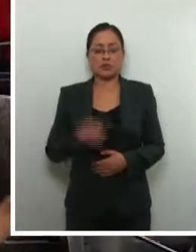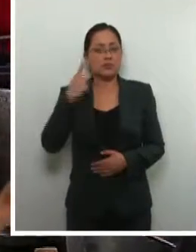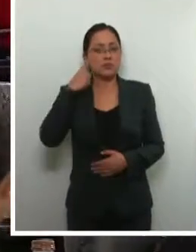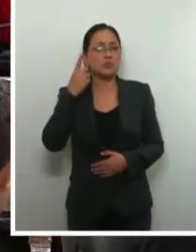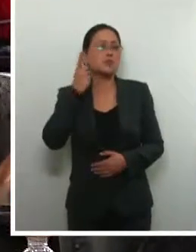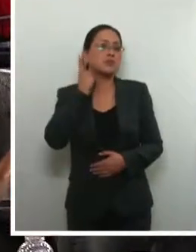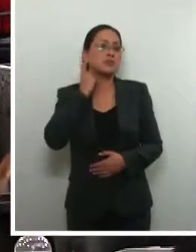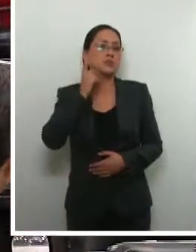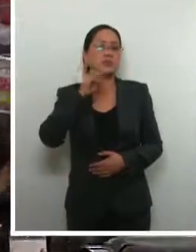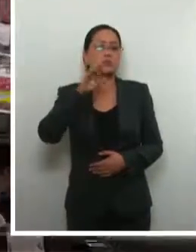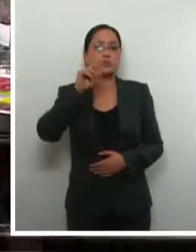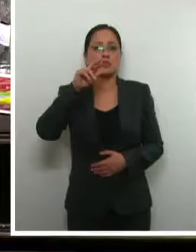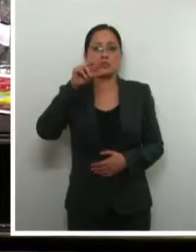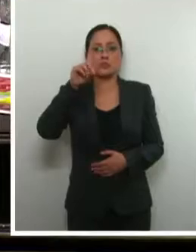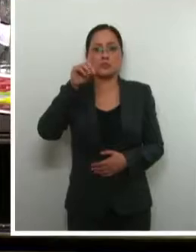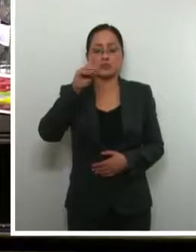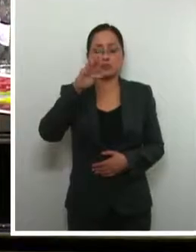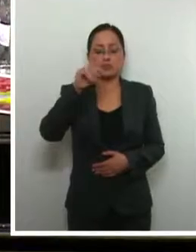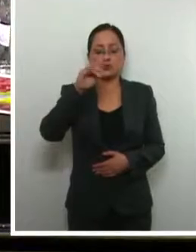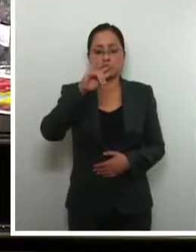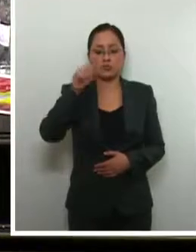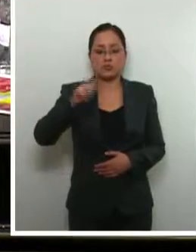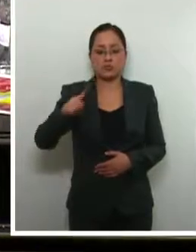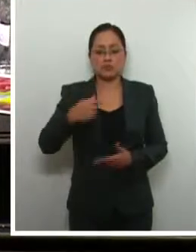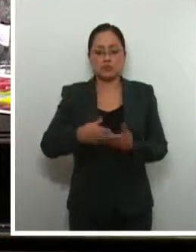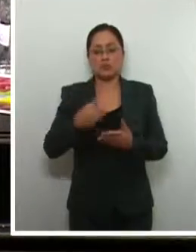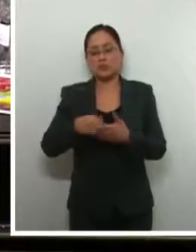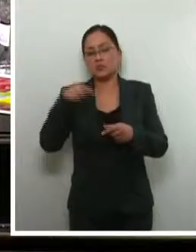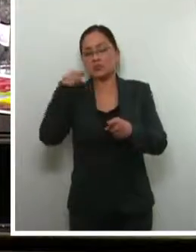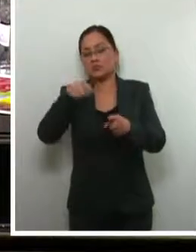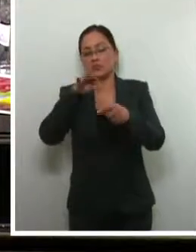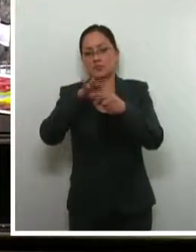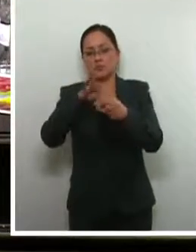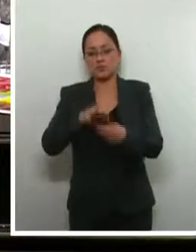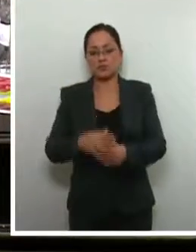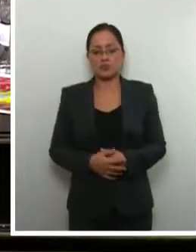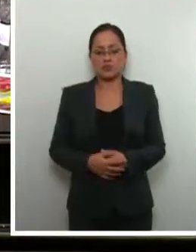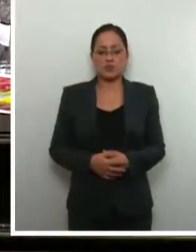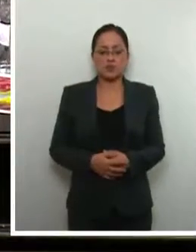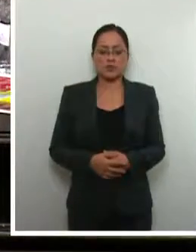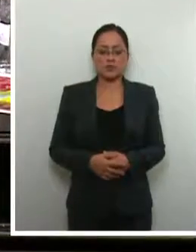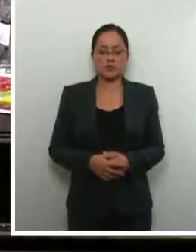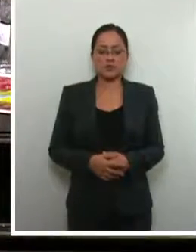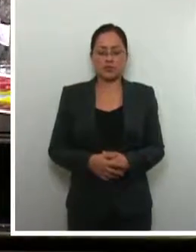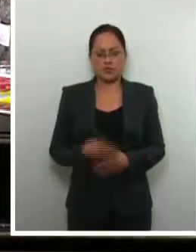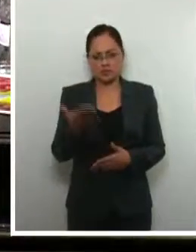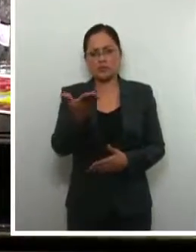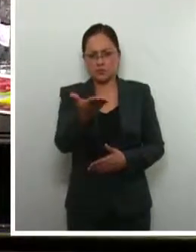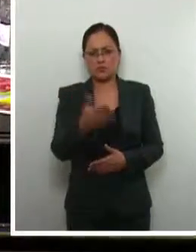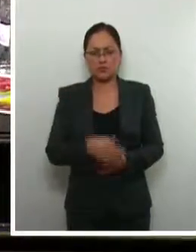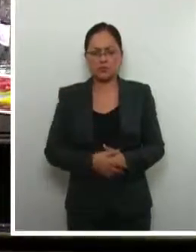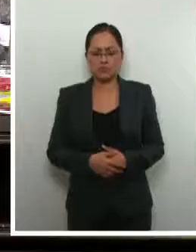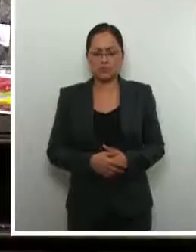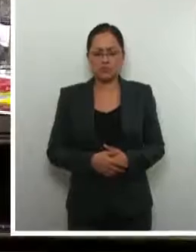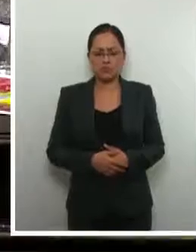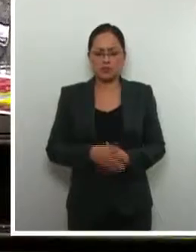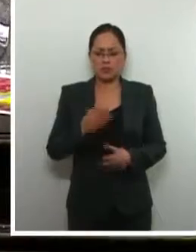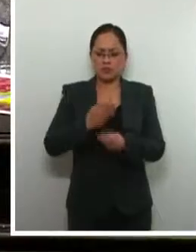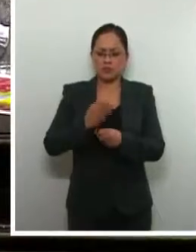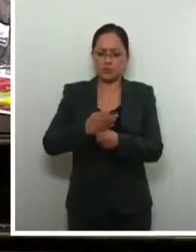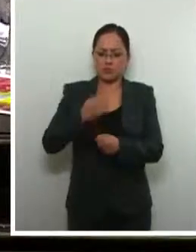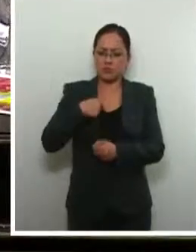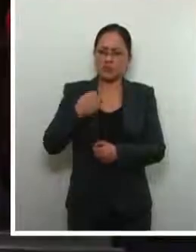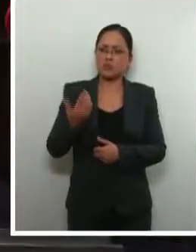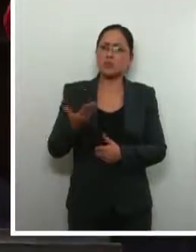Diputado Bernardo Batis, estamos en votación. No, Adelante. Estamos